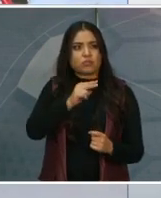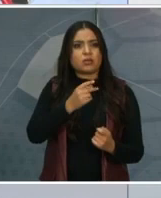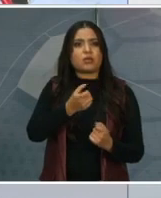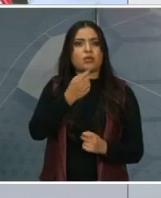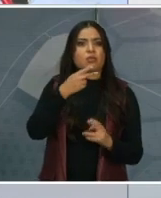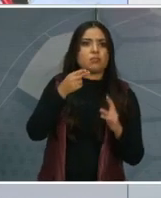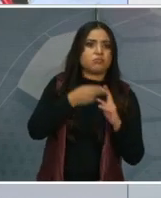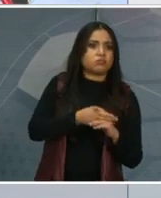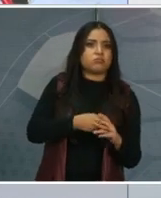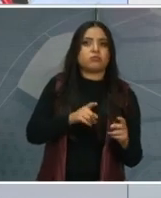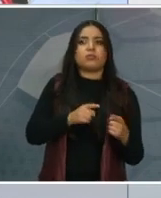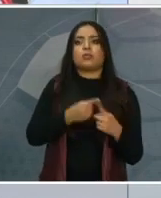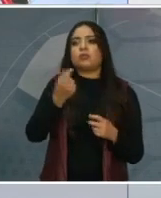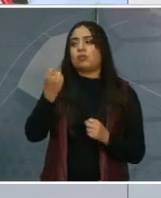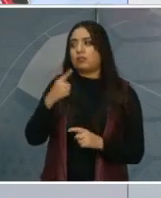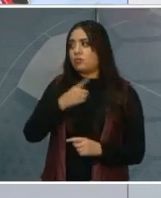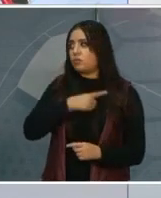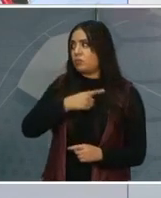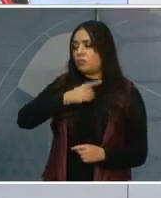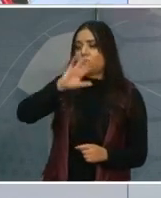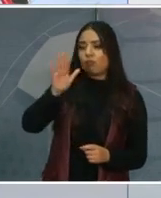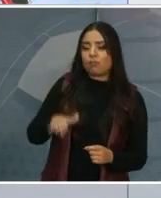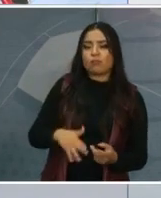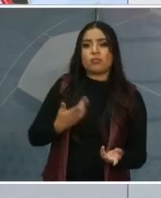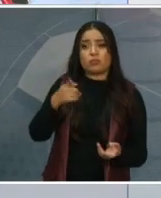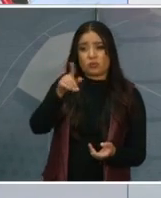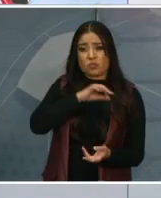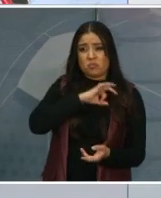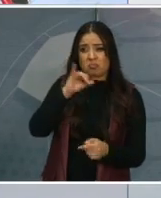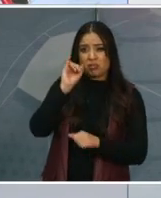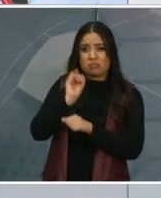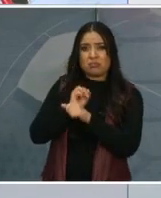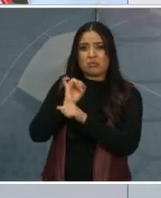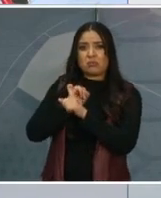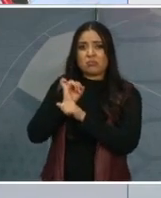esos lugares. Es una asignación que te pido que desarrolles el día de hoy. Carolina, gracias por esa información.